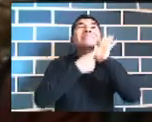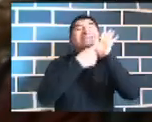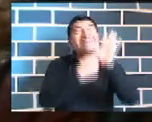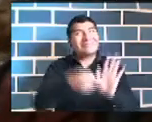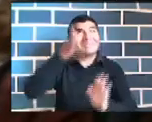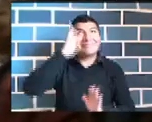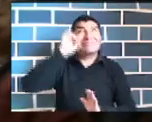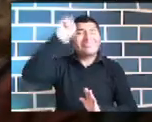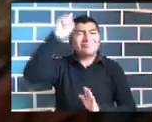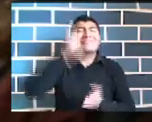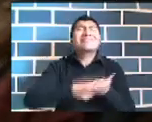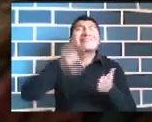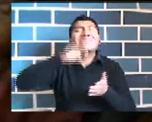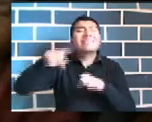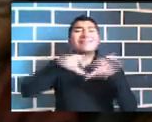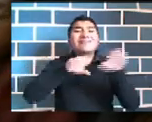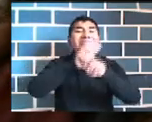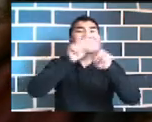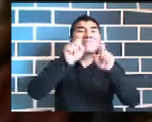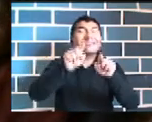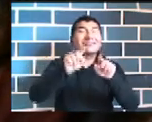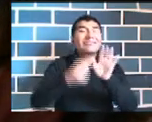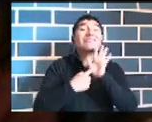Presencia de Dios. ¿Qué tenemos que hacer?